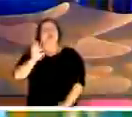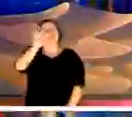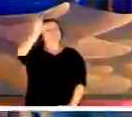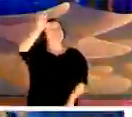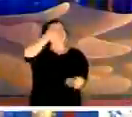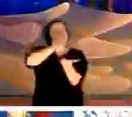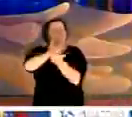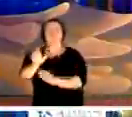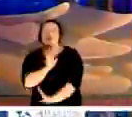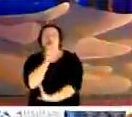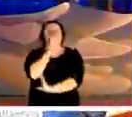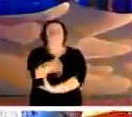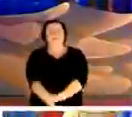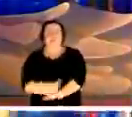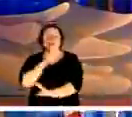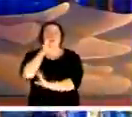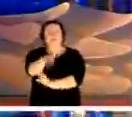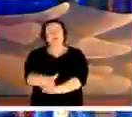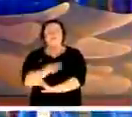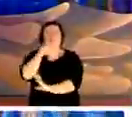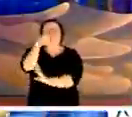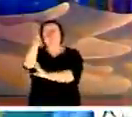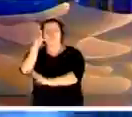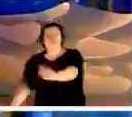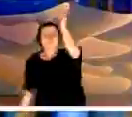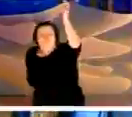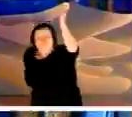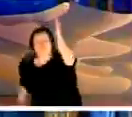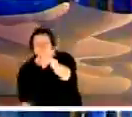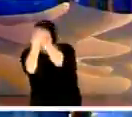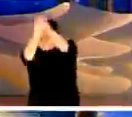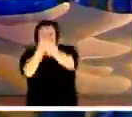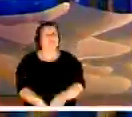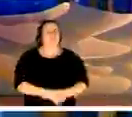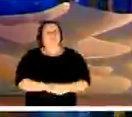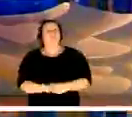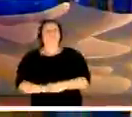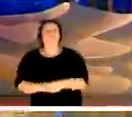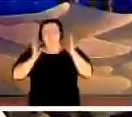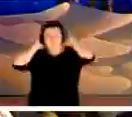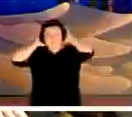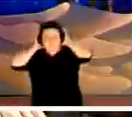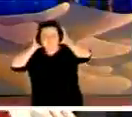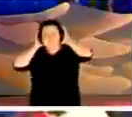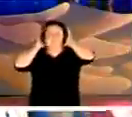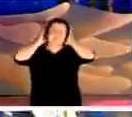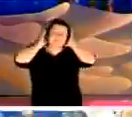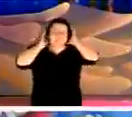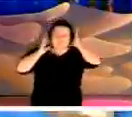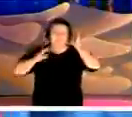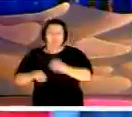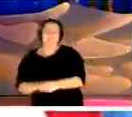5 millones las razones para mandarte al carajo. Y ya cuando el reloj marque las